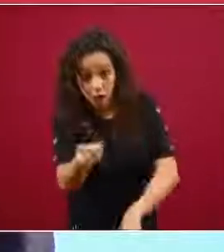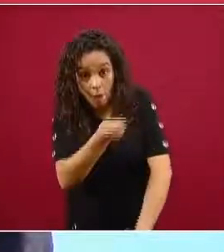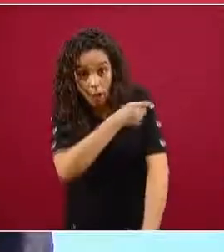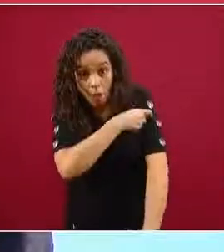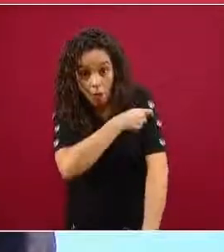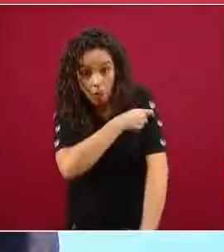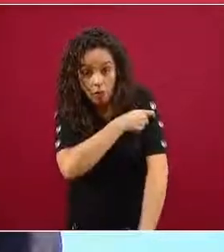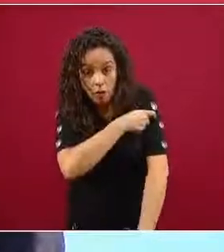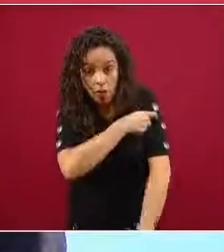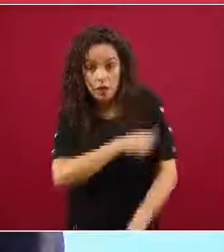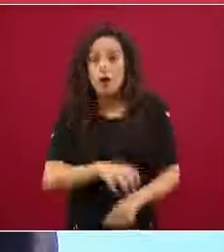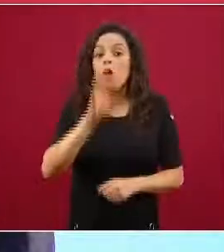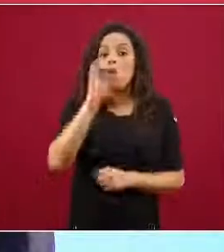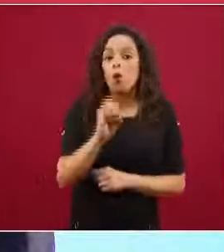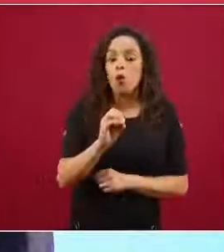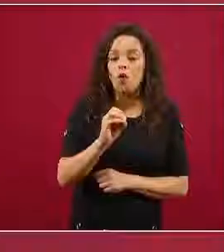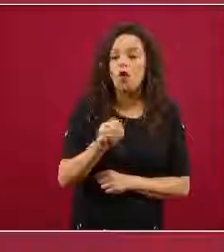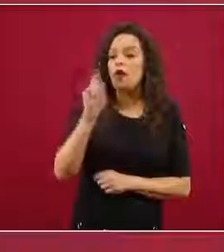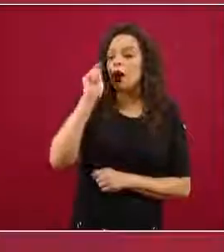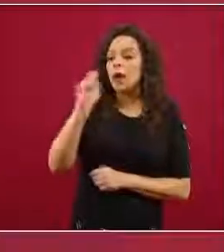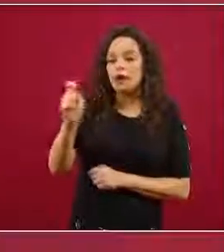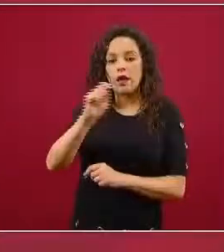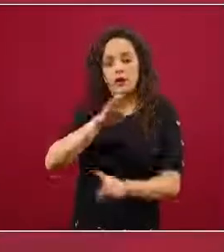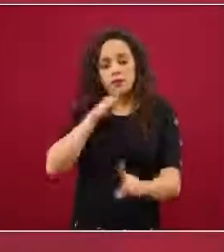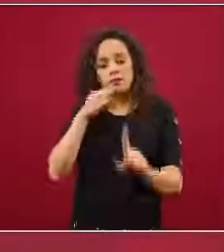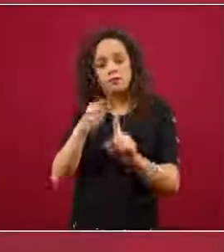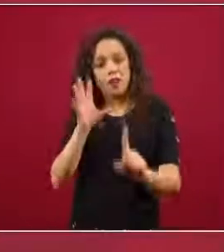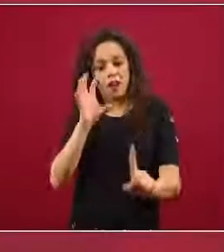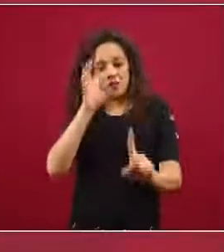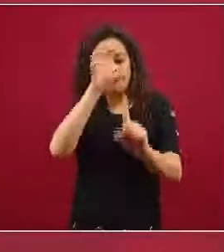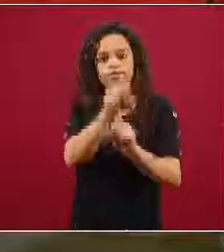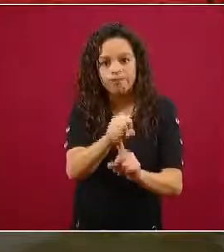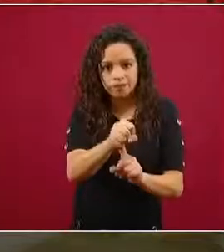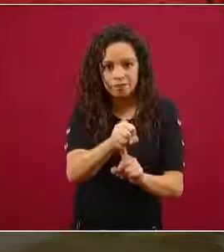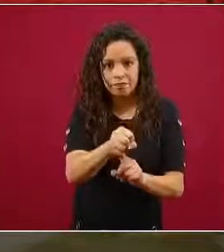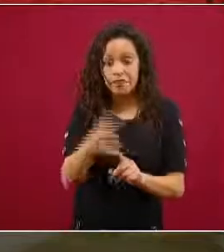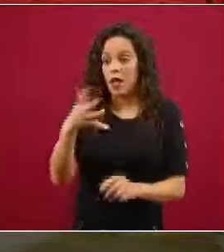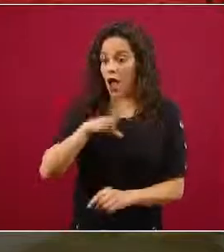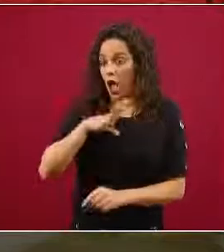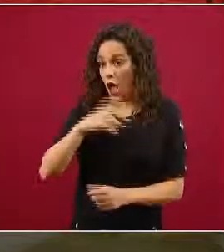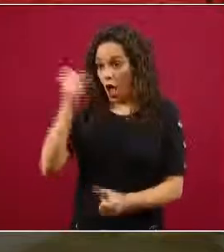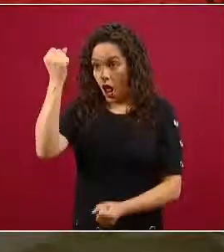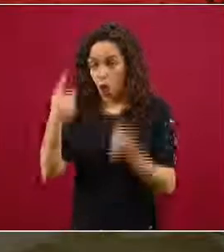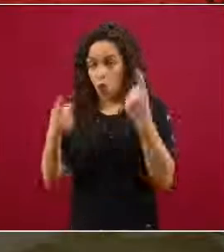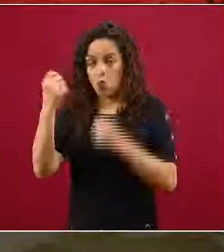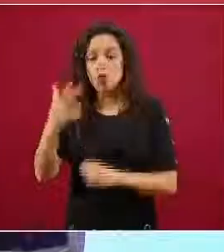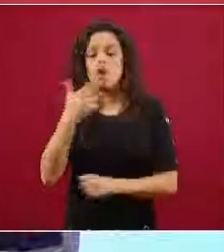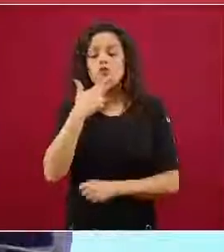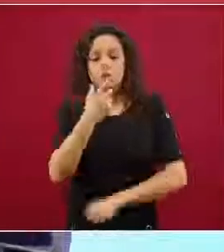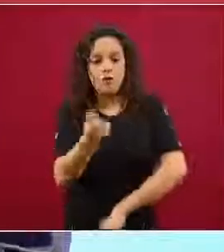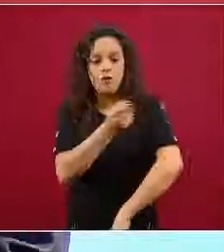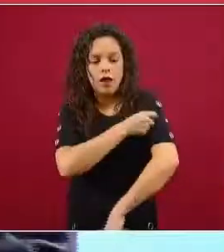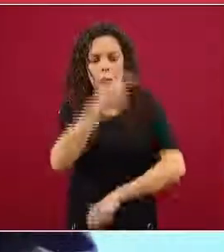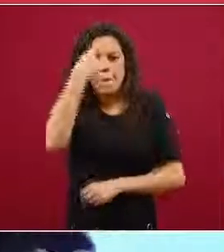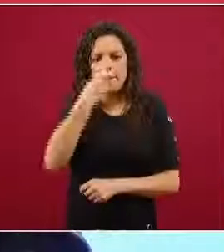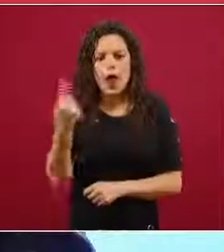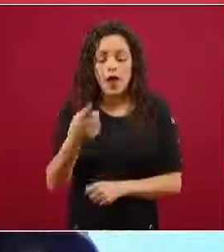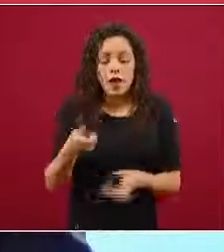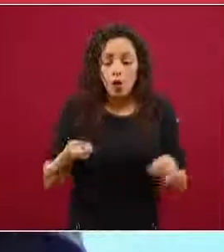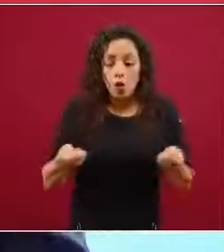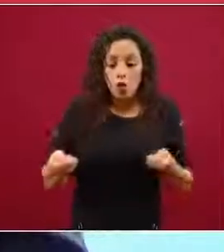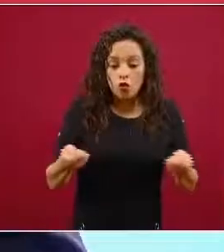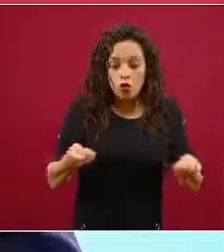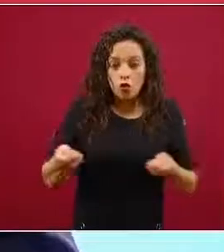cuáles pueden ser los objetivos específicos. Hay vacunas que se usan con el objetivo de controlar o de